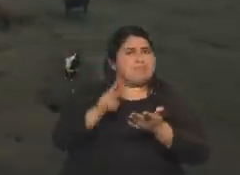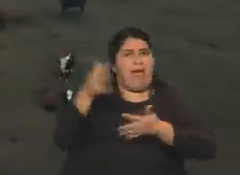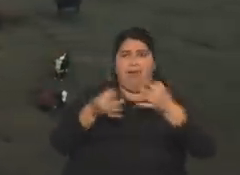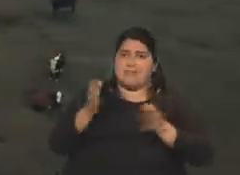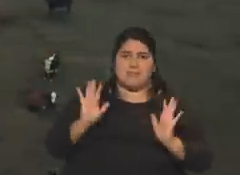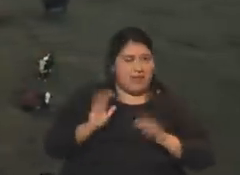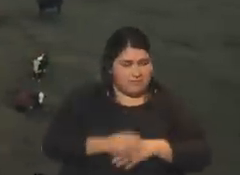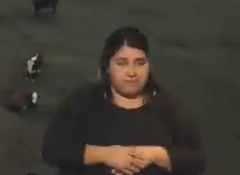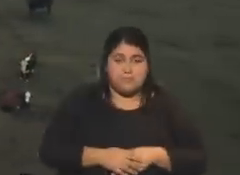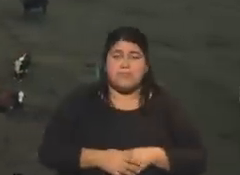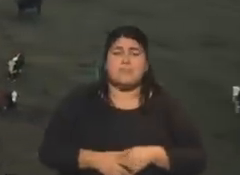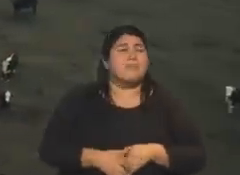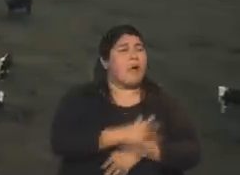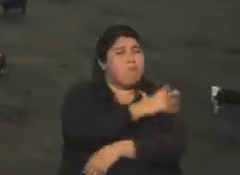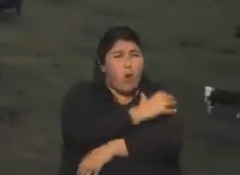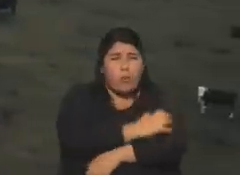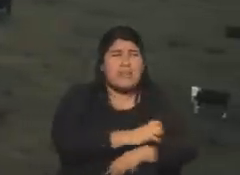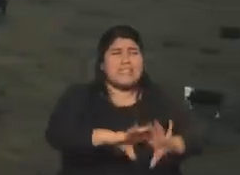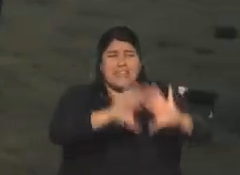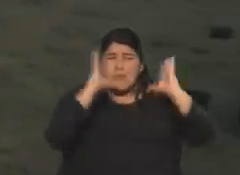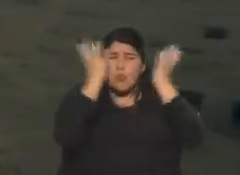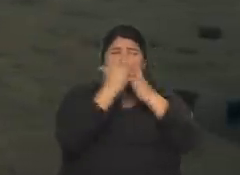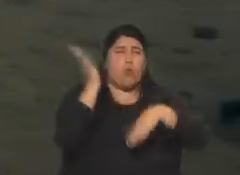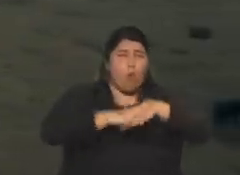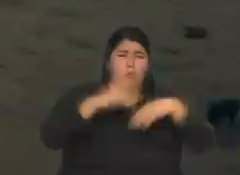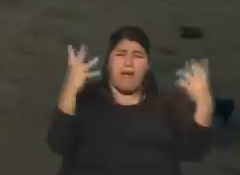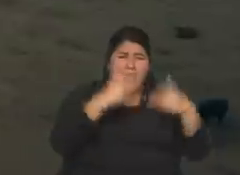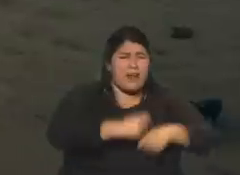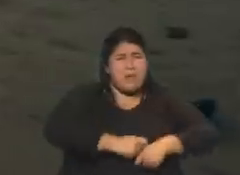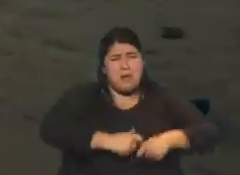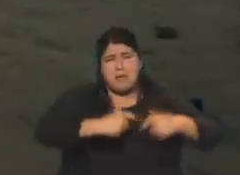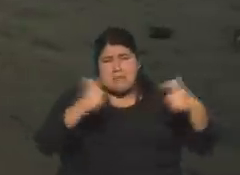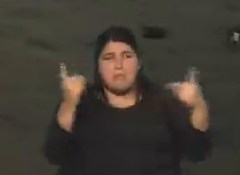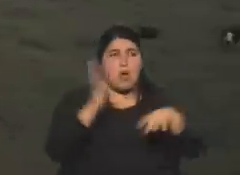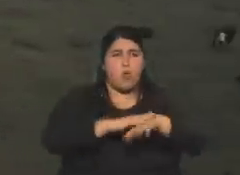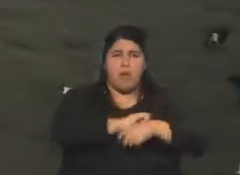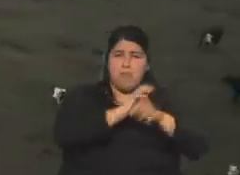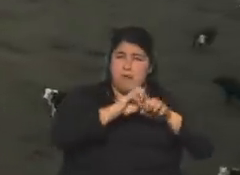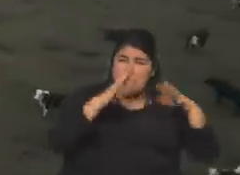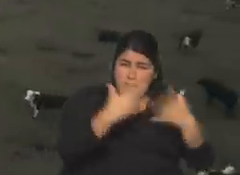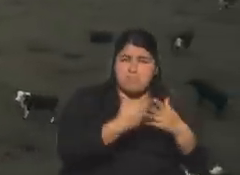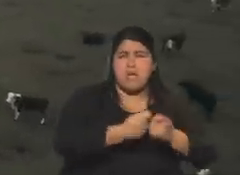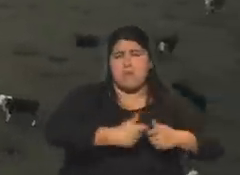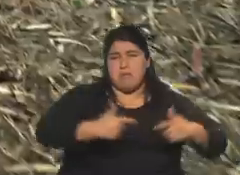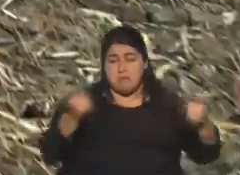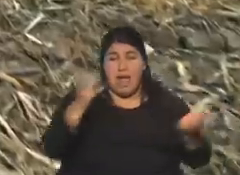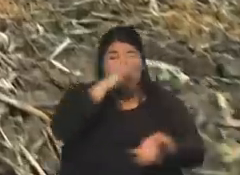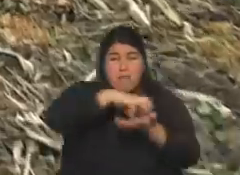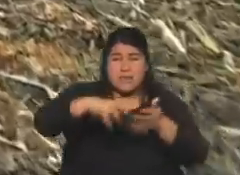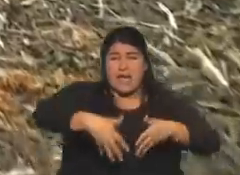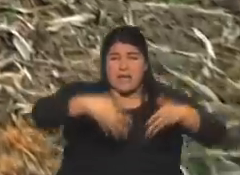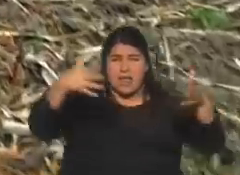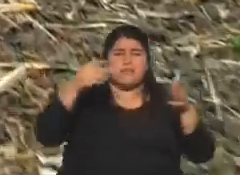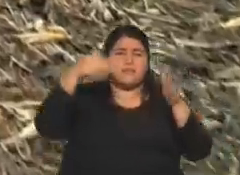Mientras que la pobreza extrema en el mundo crece por efecto de la guerra y la pandemia, las megafortunas y las grandes corporaciones suben